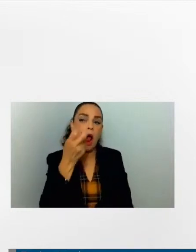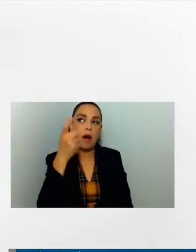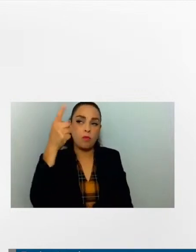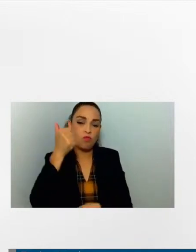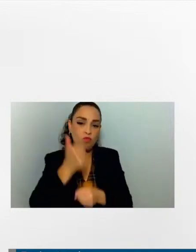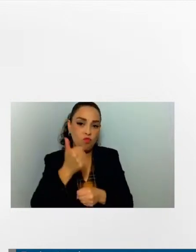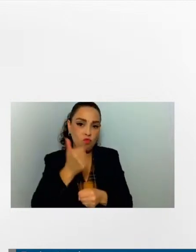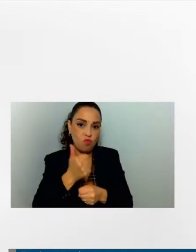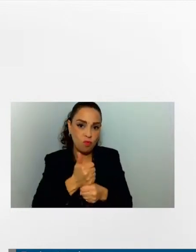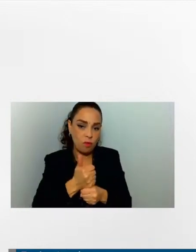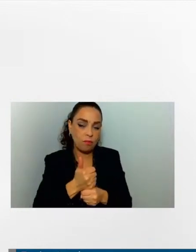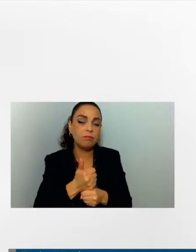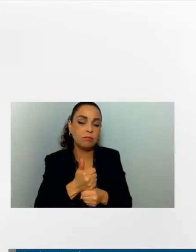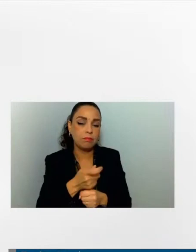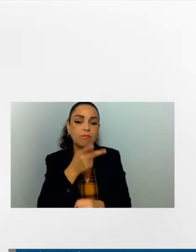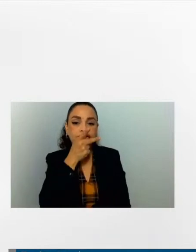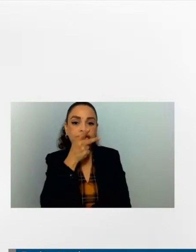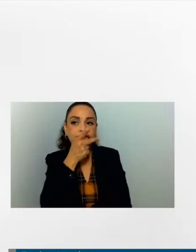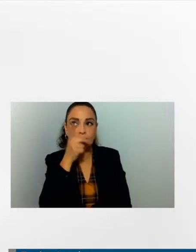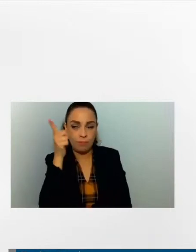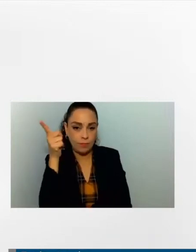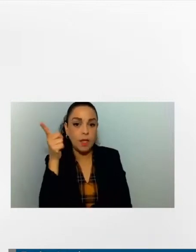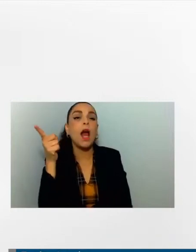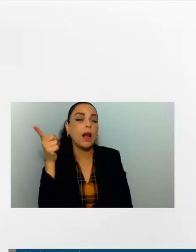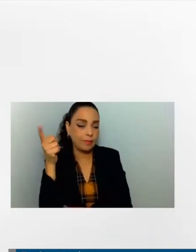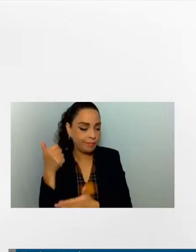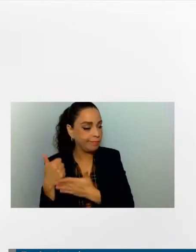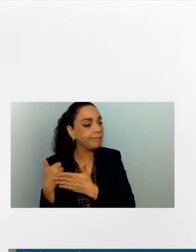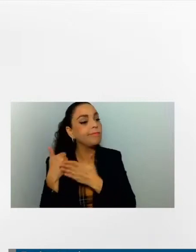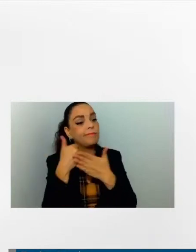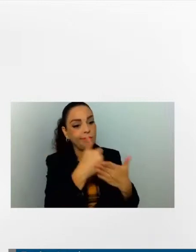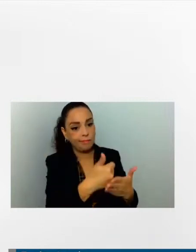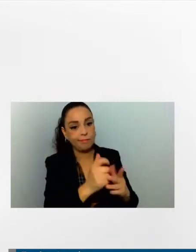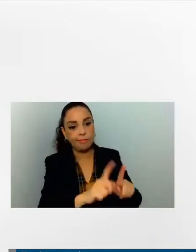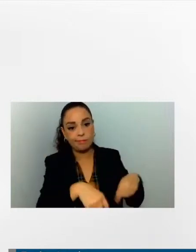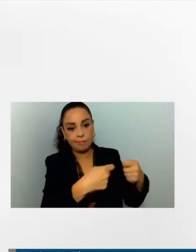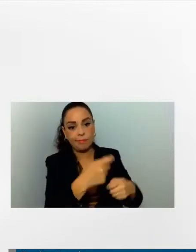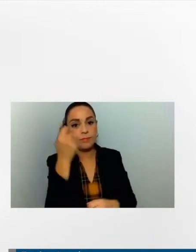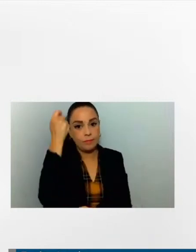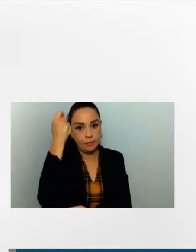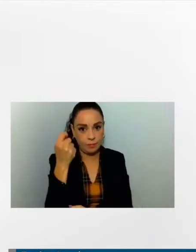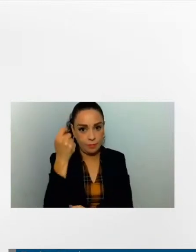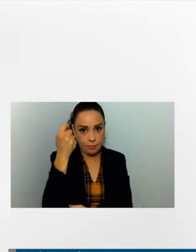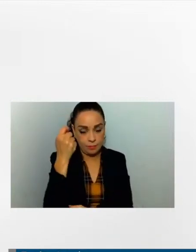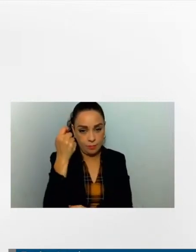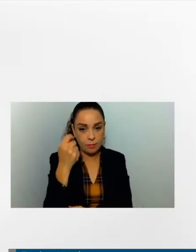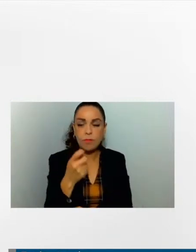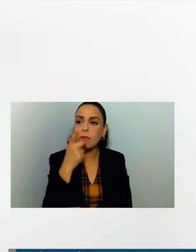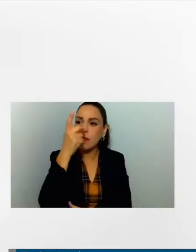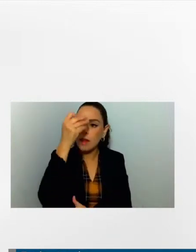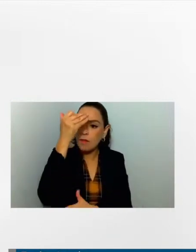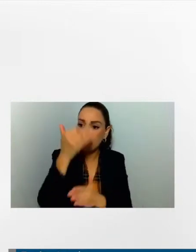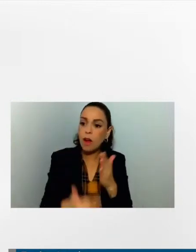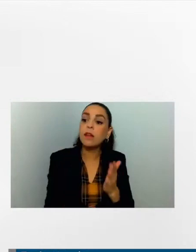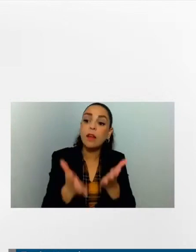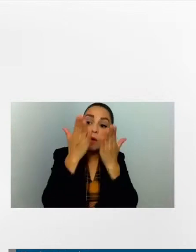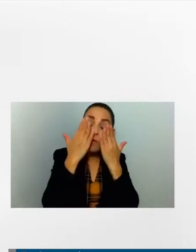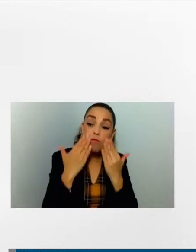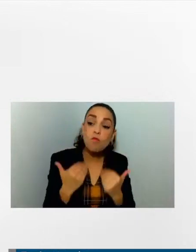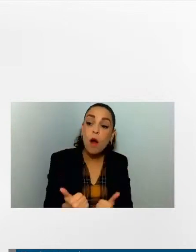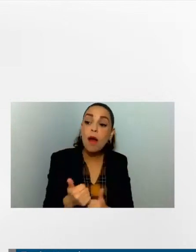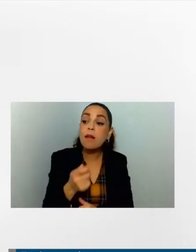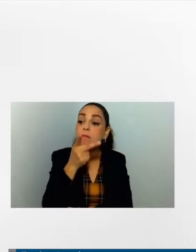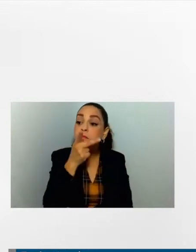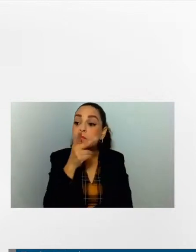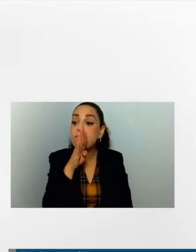Y entonces ahí la Corte dice, no, a ver, y cuando hablamos de falta de los progenitores, hablamos de falta de ambos progenitores,